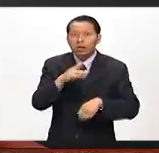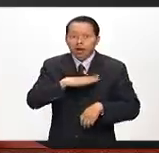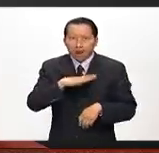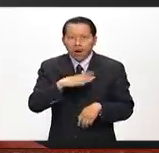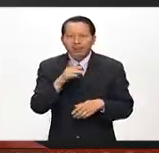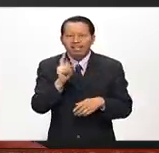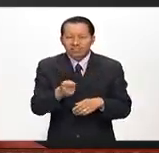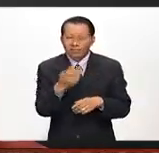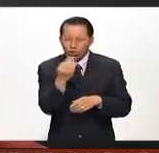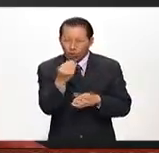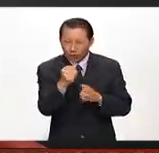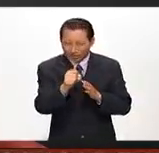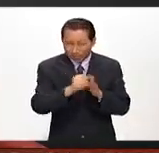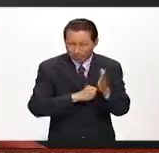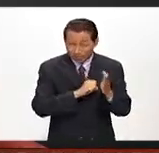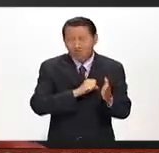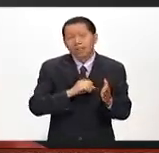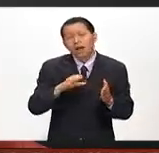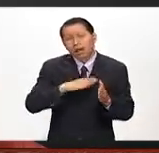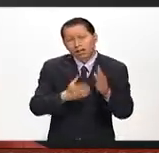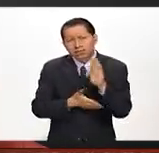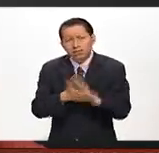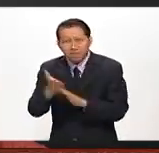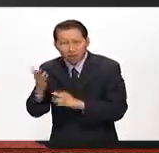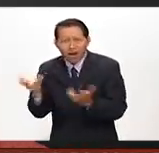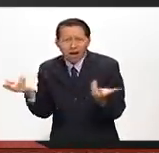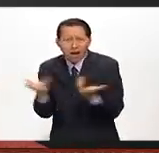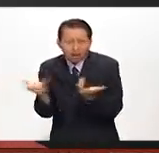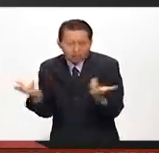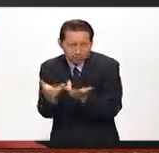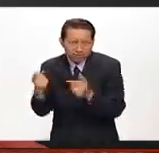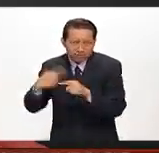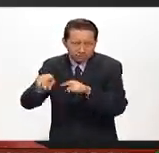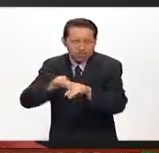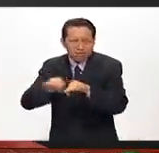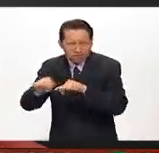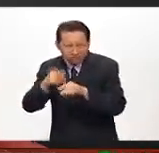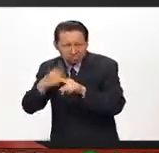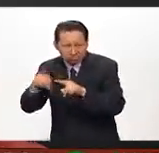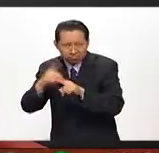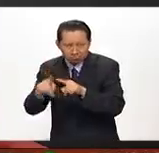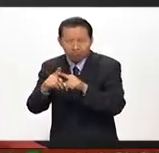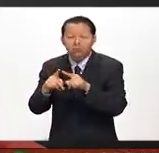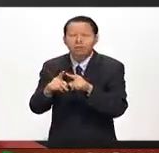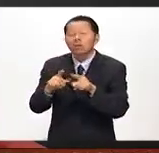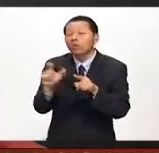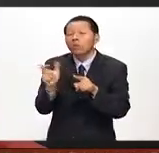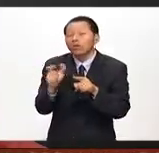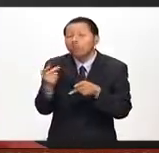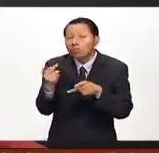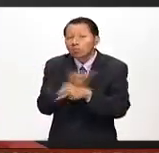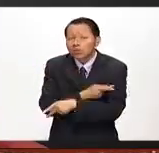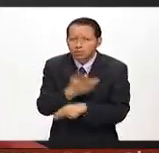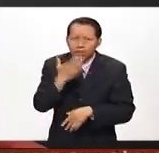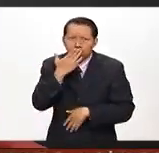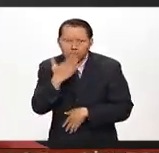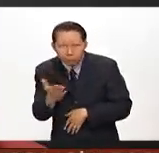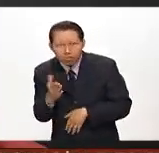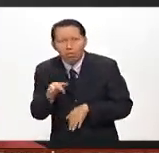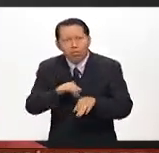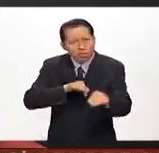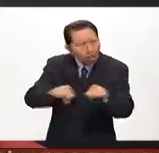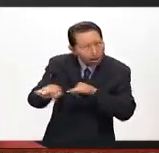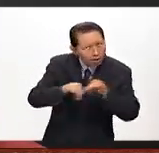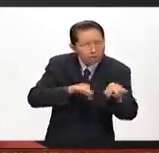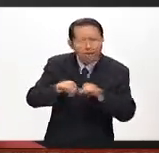9º semestre se va de prácticas y en 9º semestre, si él da un buen desempeño, si él se hace notar en el